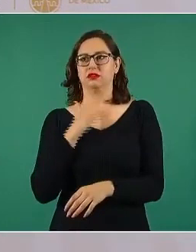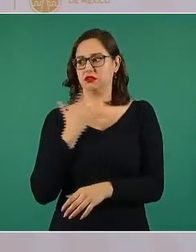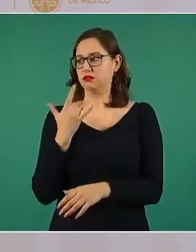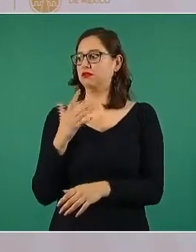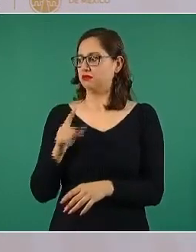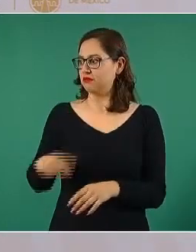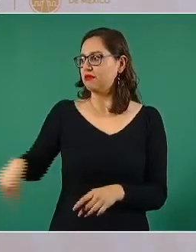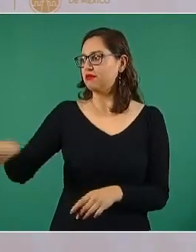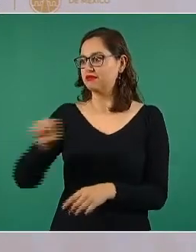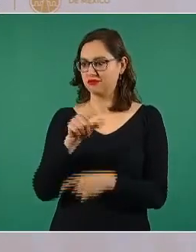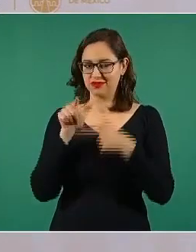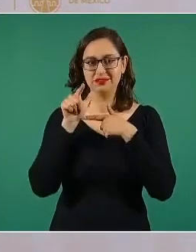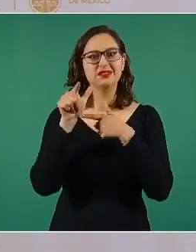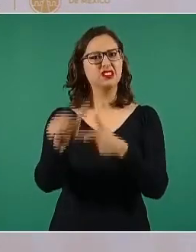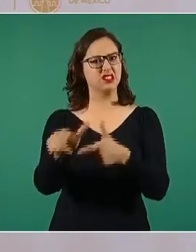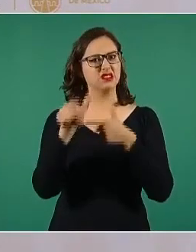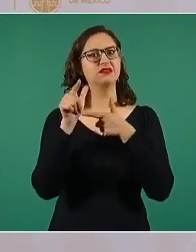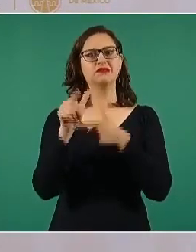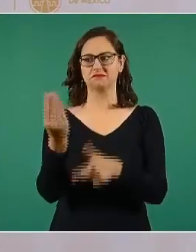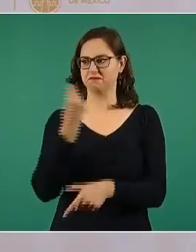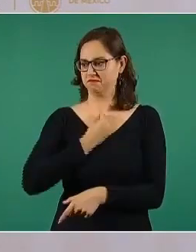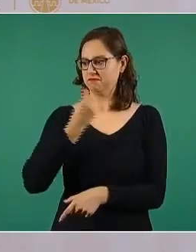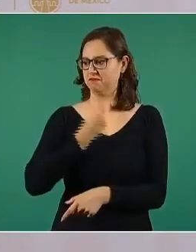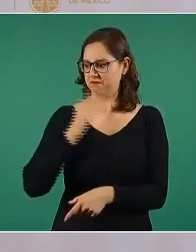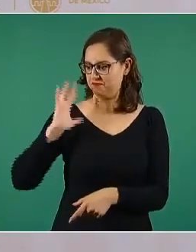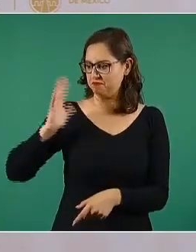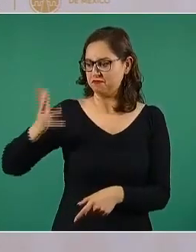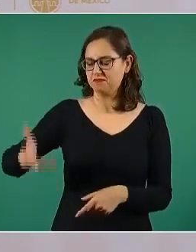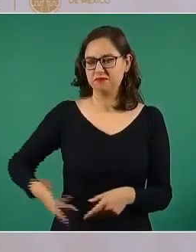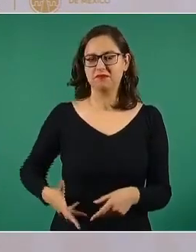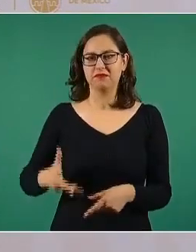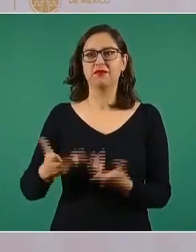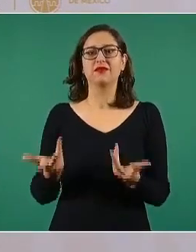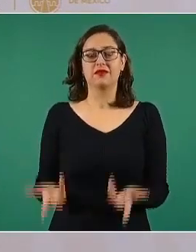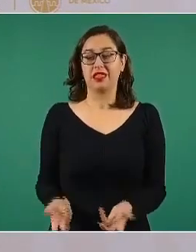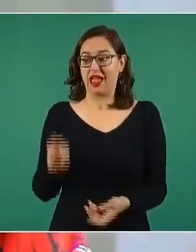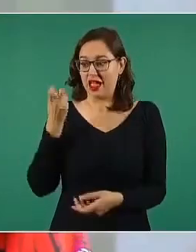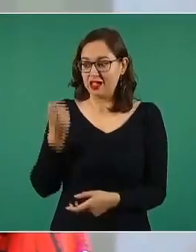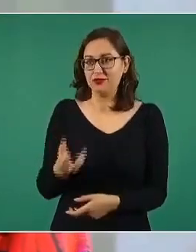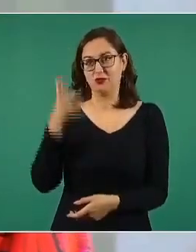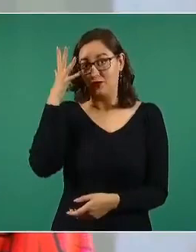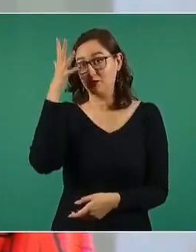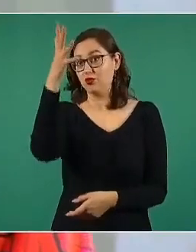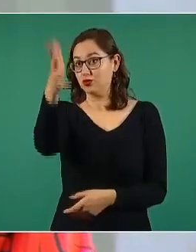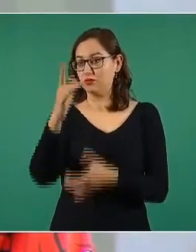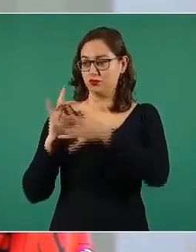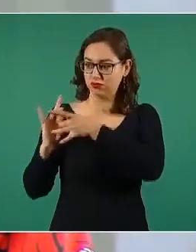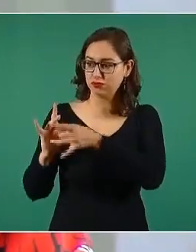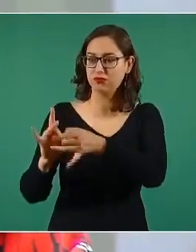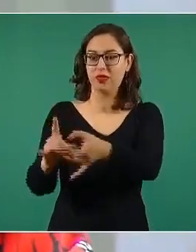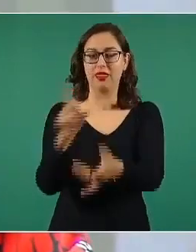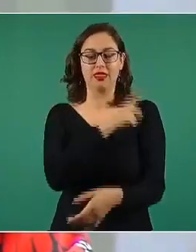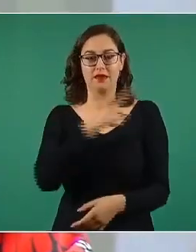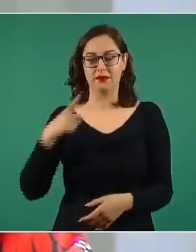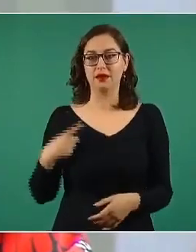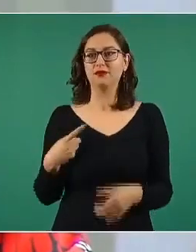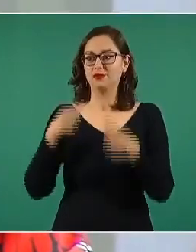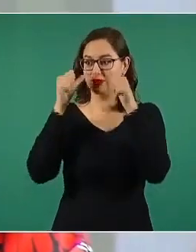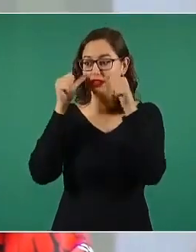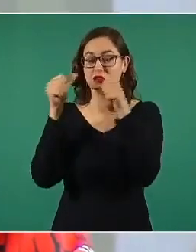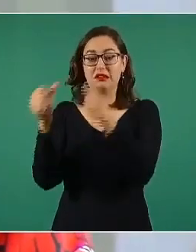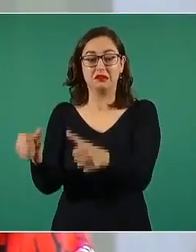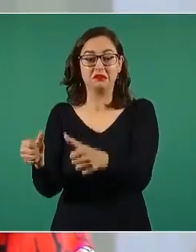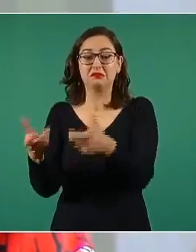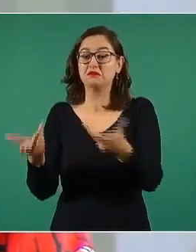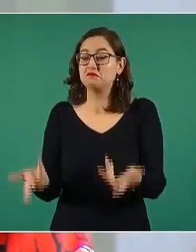con orgullo y que representan también el porvenir. Si no cuestionamos esa visión, estamos condenados a